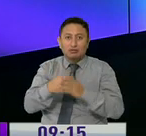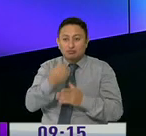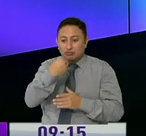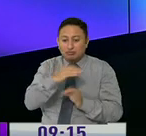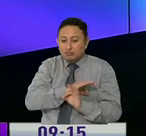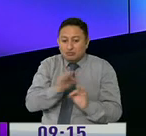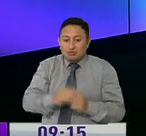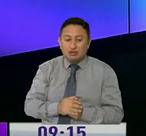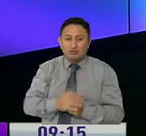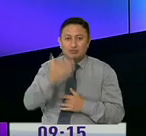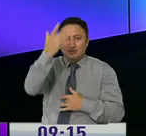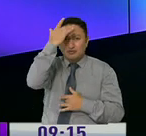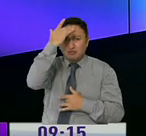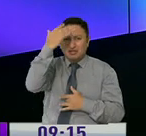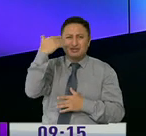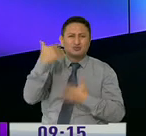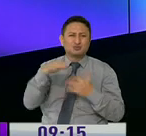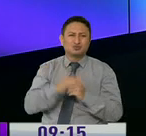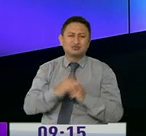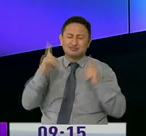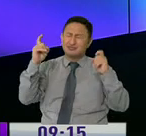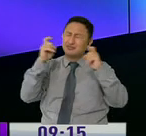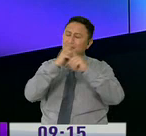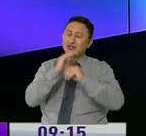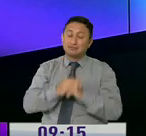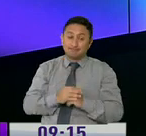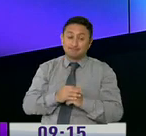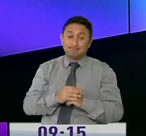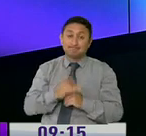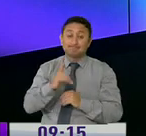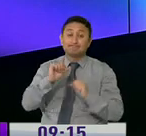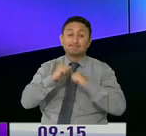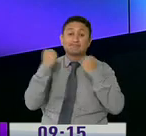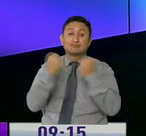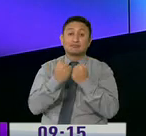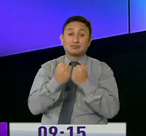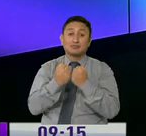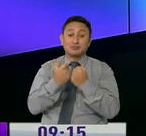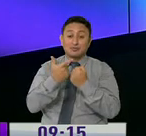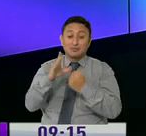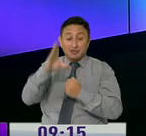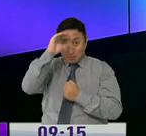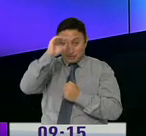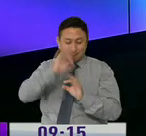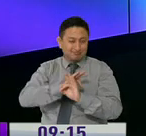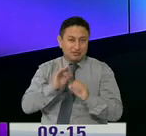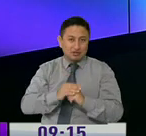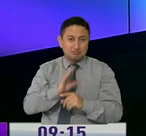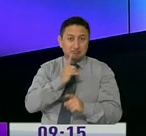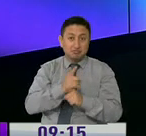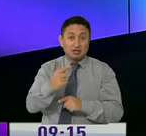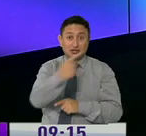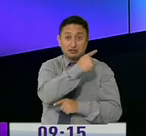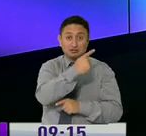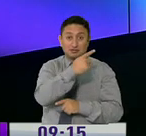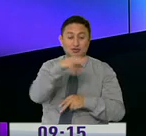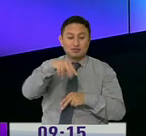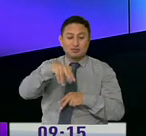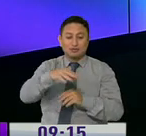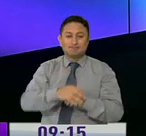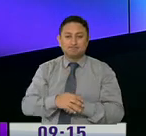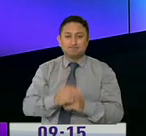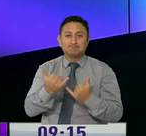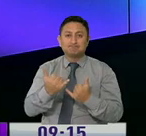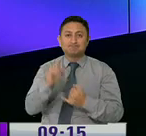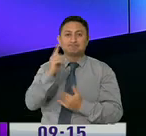es una enfermedad muy, pero muy complicada, el cual nuestra sociedad no ha creado mucha conciencia. Para eso es este tipo de carreras. Tiempo